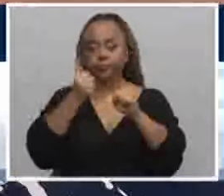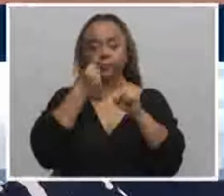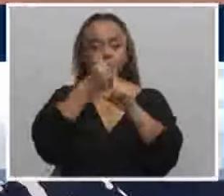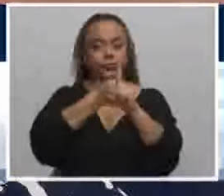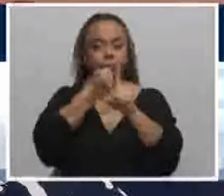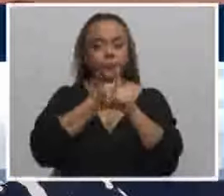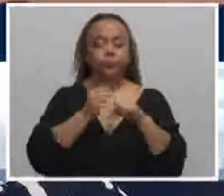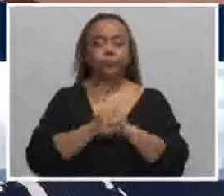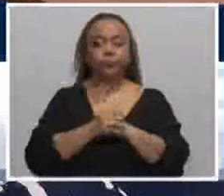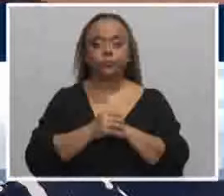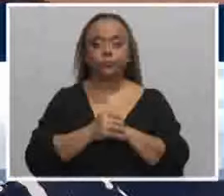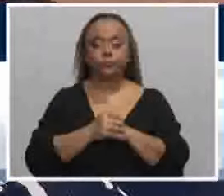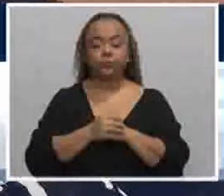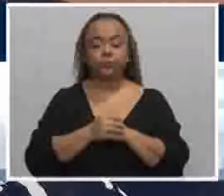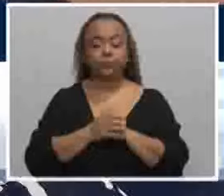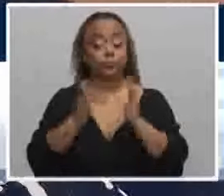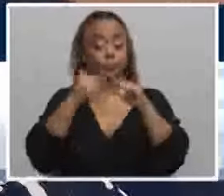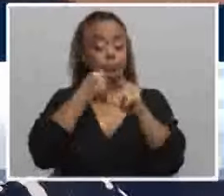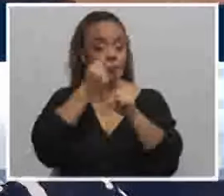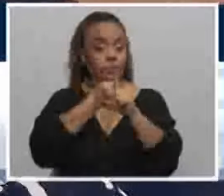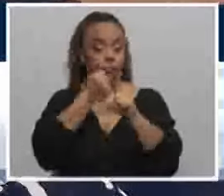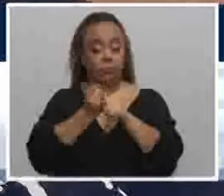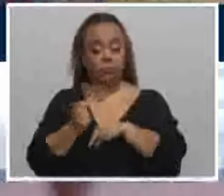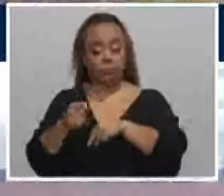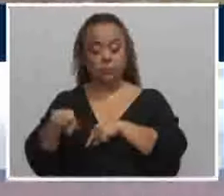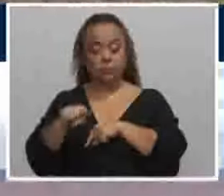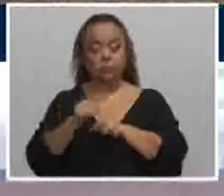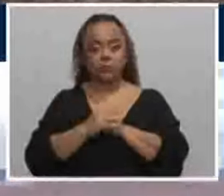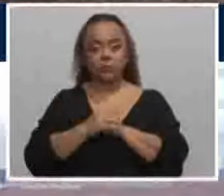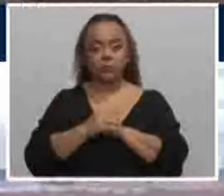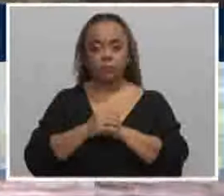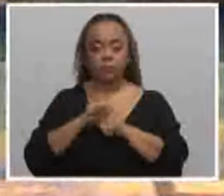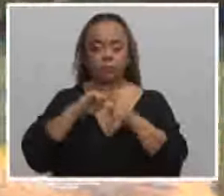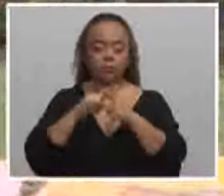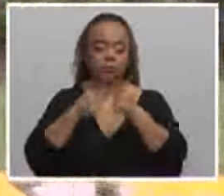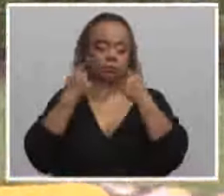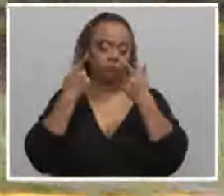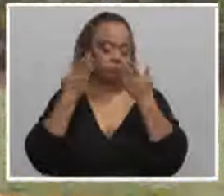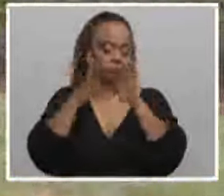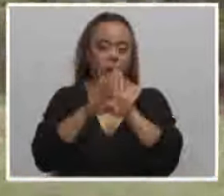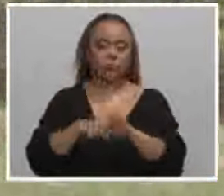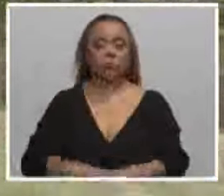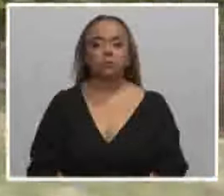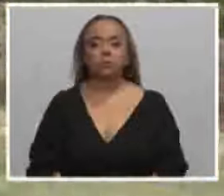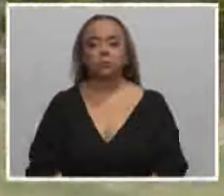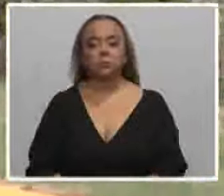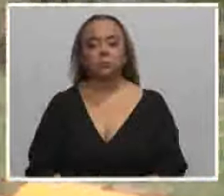su apelación, y si no hay apelación de parte de ellos, ya el caso se da por cerrado.